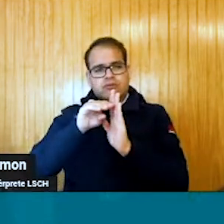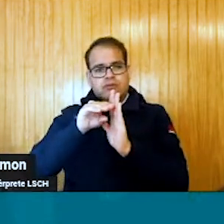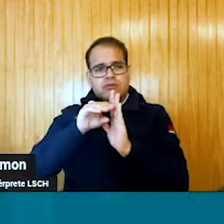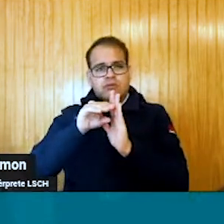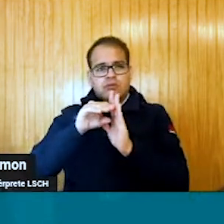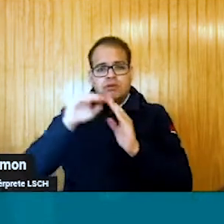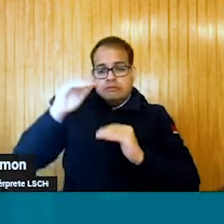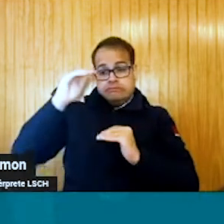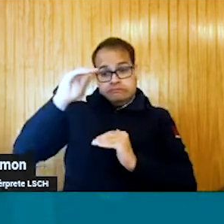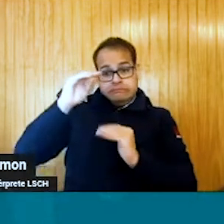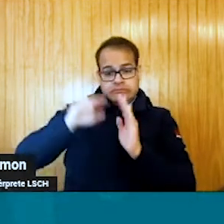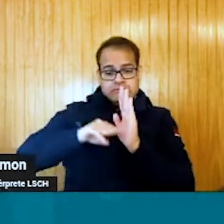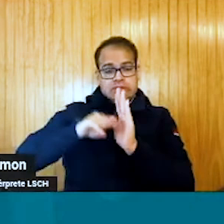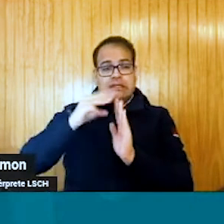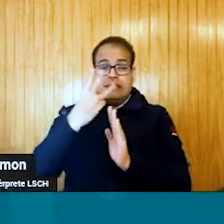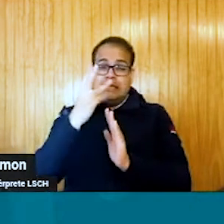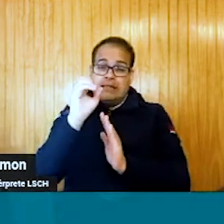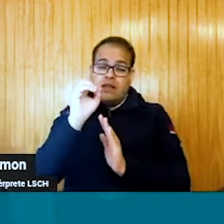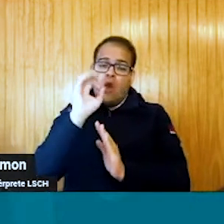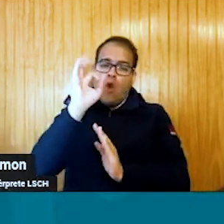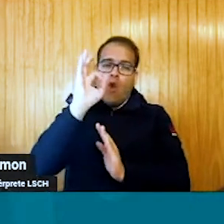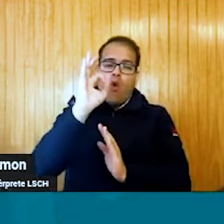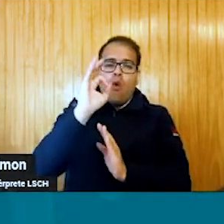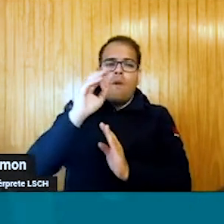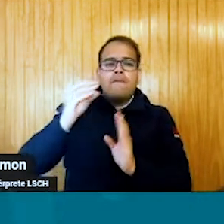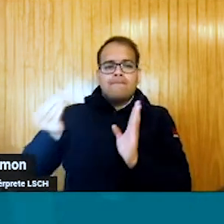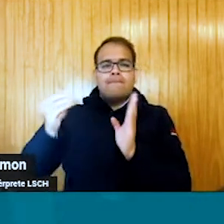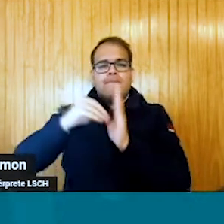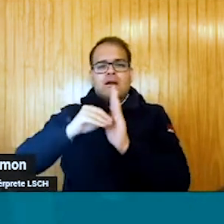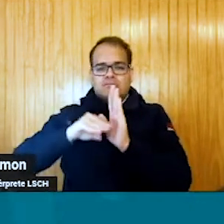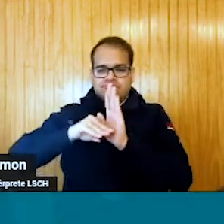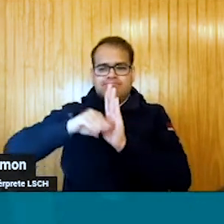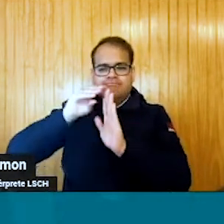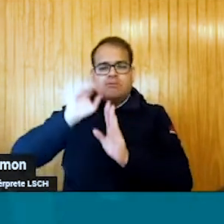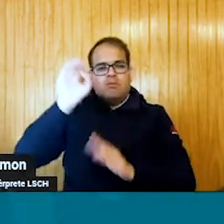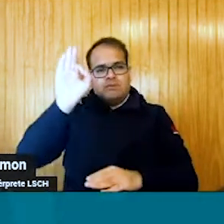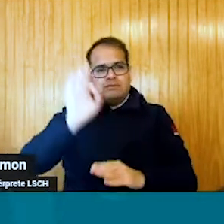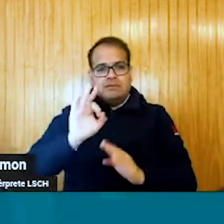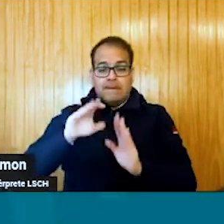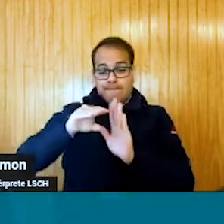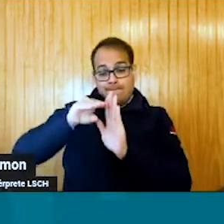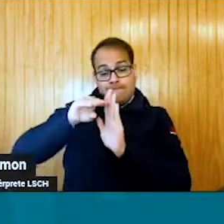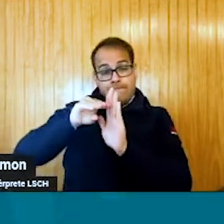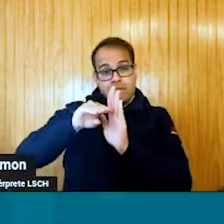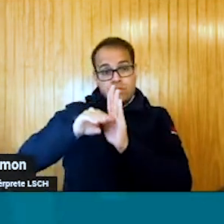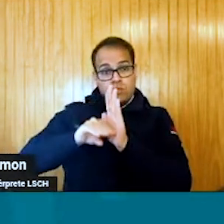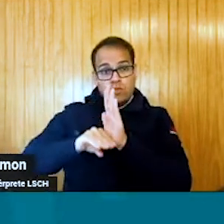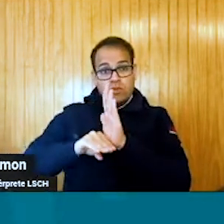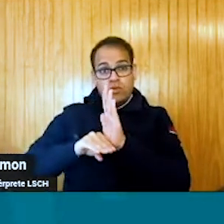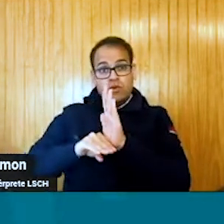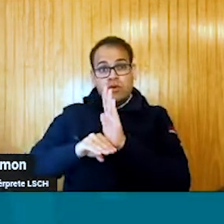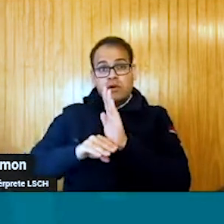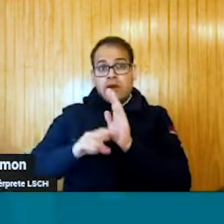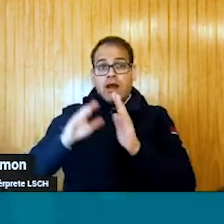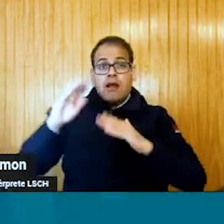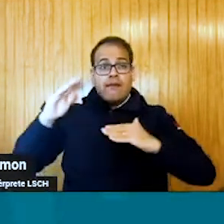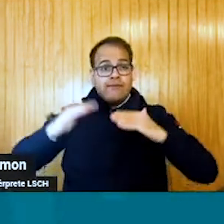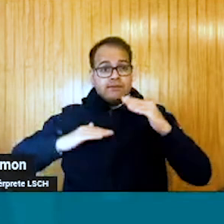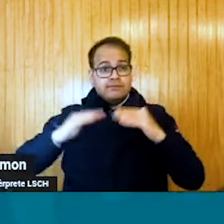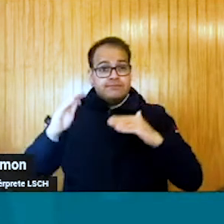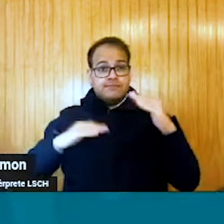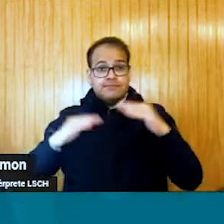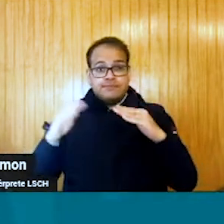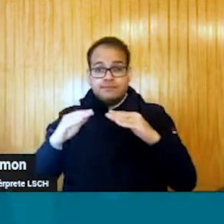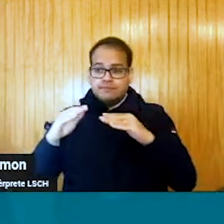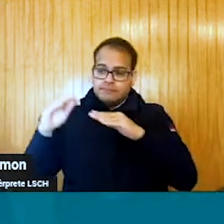30 o más. Eso es un buen punto, porque si no, con menos, de repente el flujo ya no alcanza